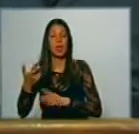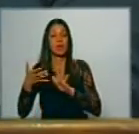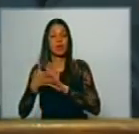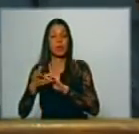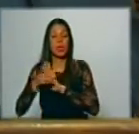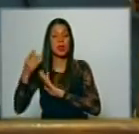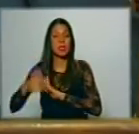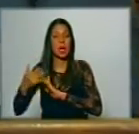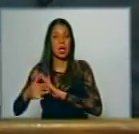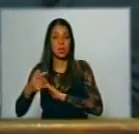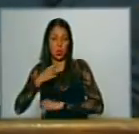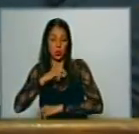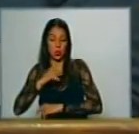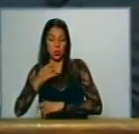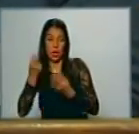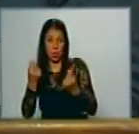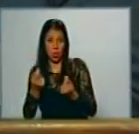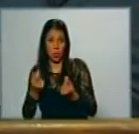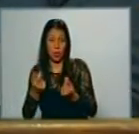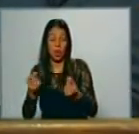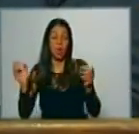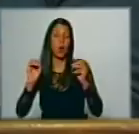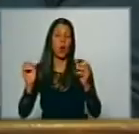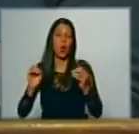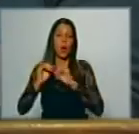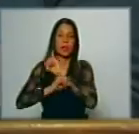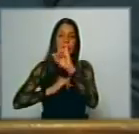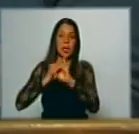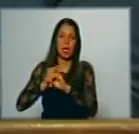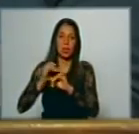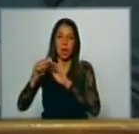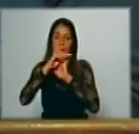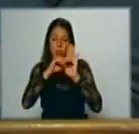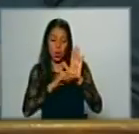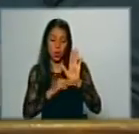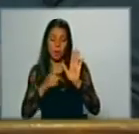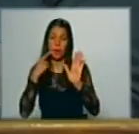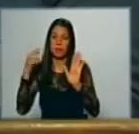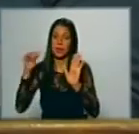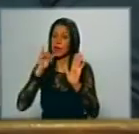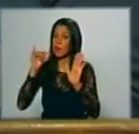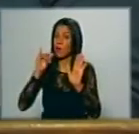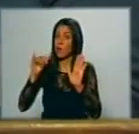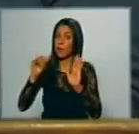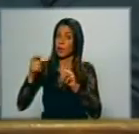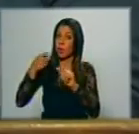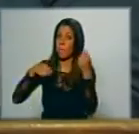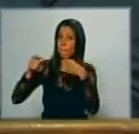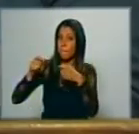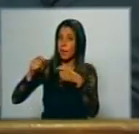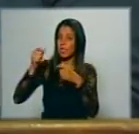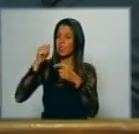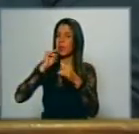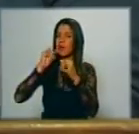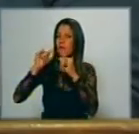Derechos Socioeconómicos, las normas internacionales de información financiera y